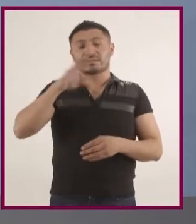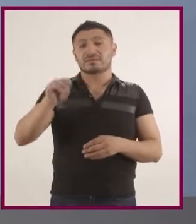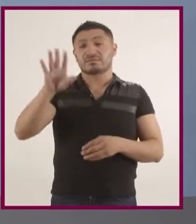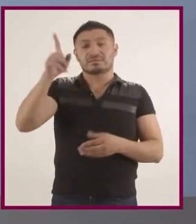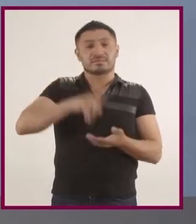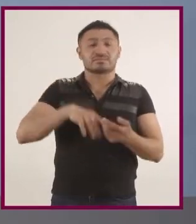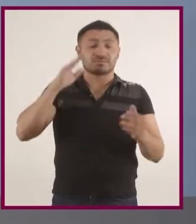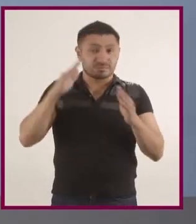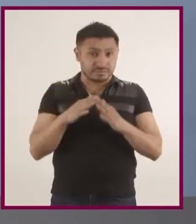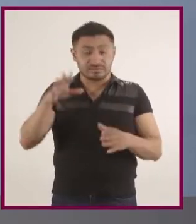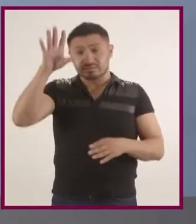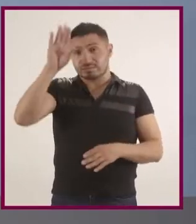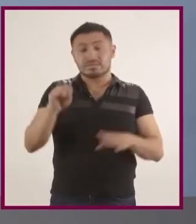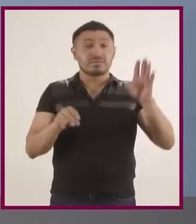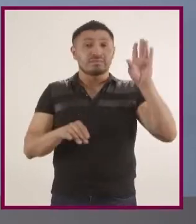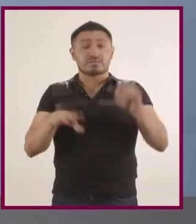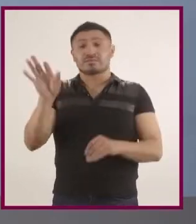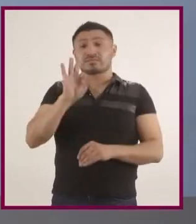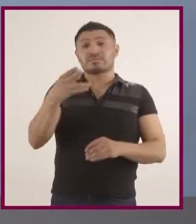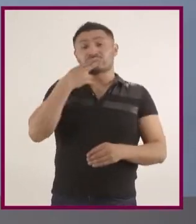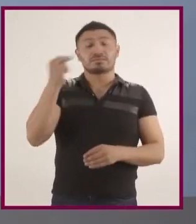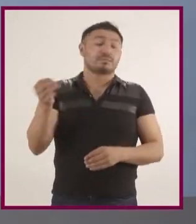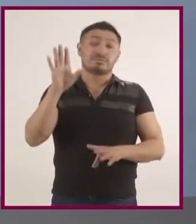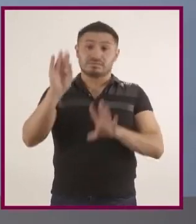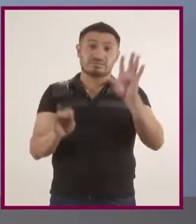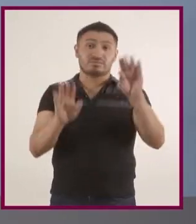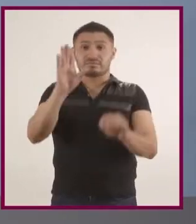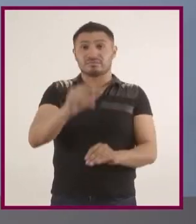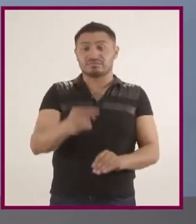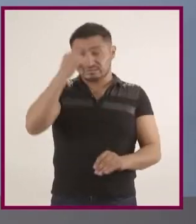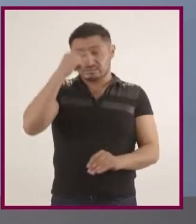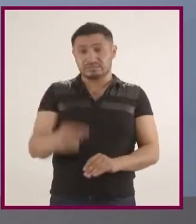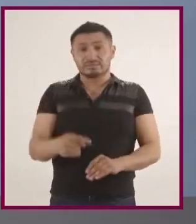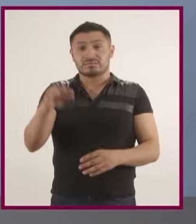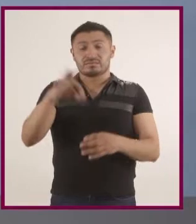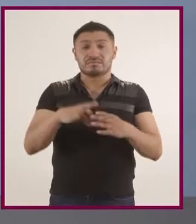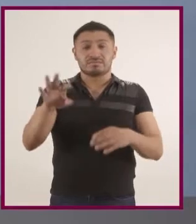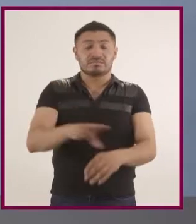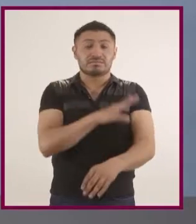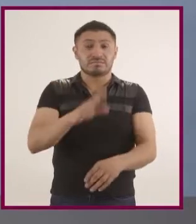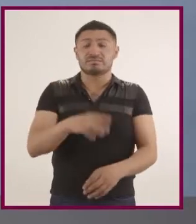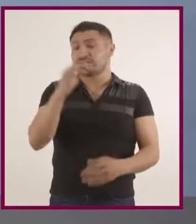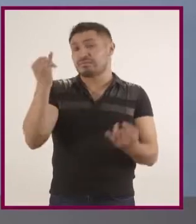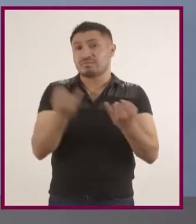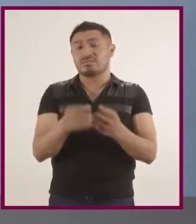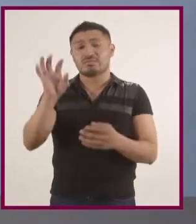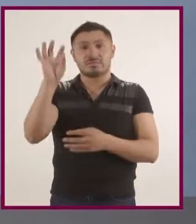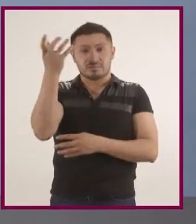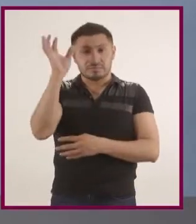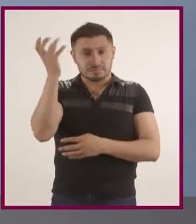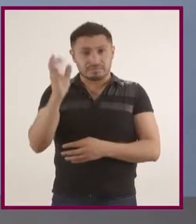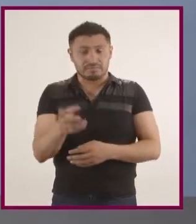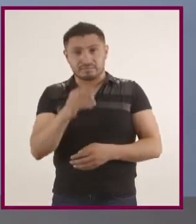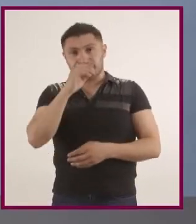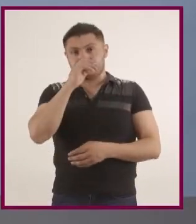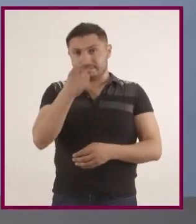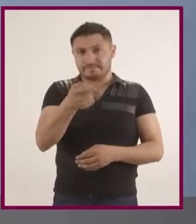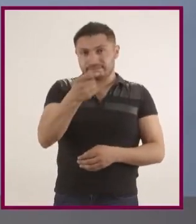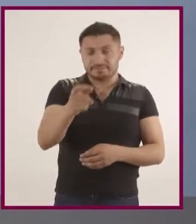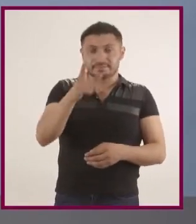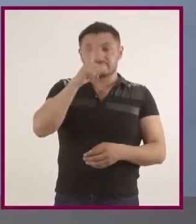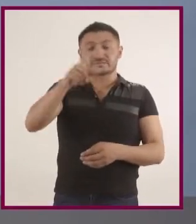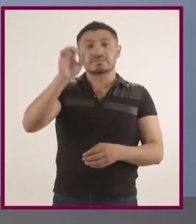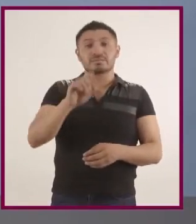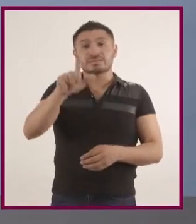prendidas en la casa y Apagar las luces que no se estén usando para no desperdiciar energía iluminar también con focos de poco consumo o